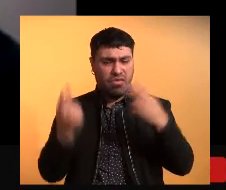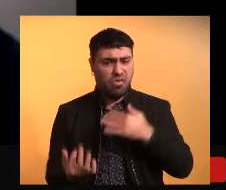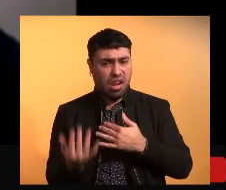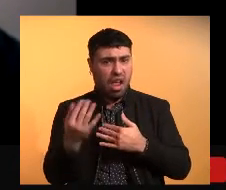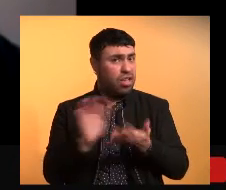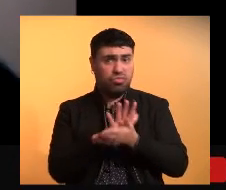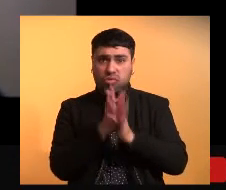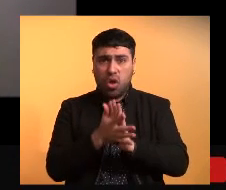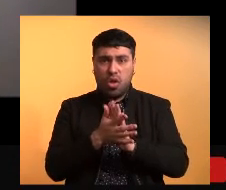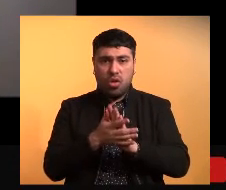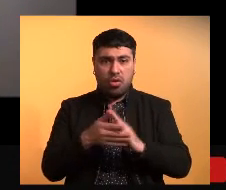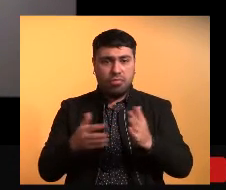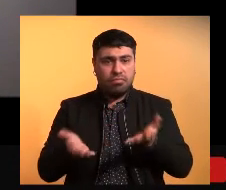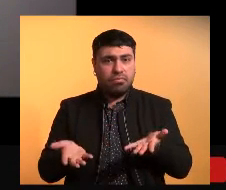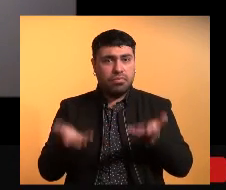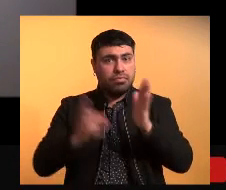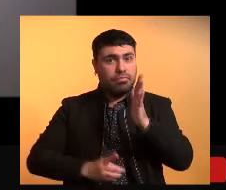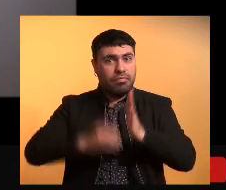tienen estas defensas químicas.